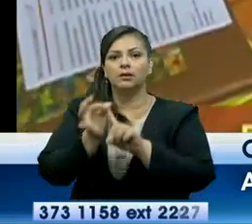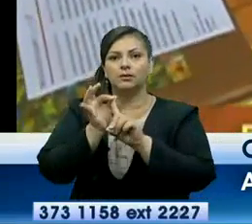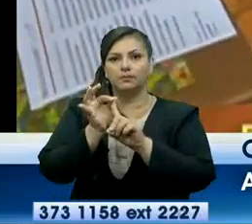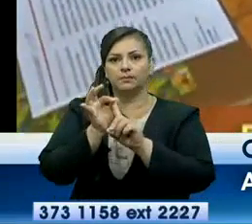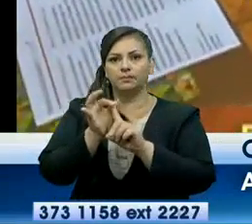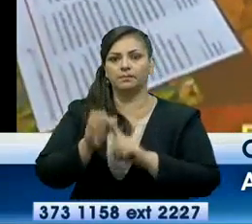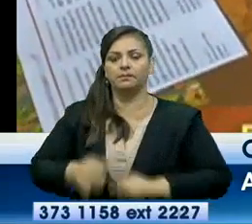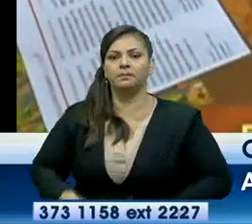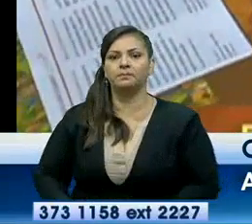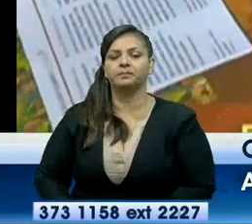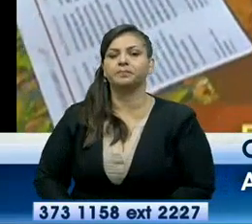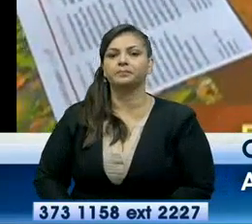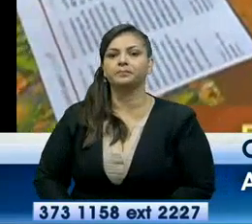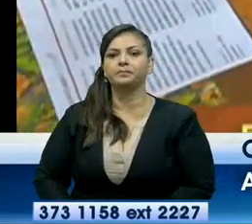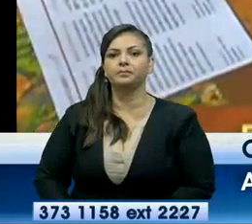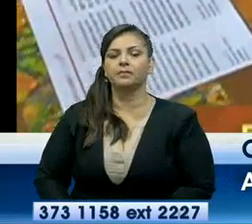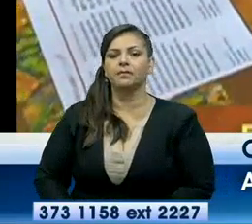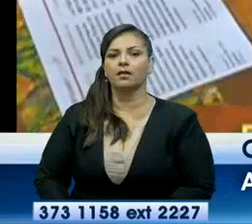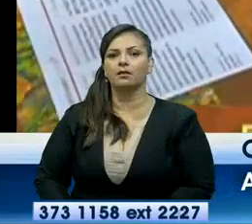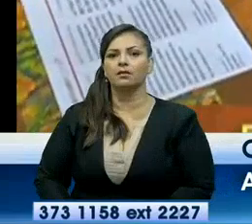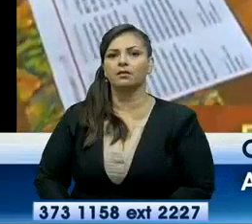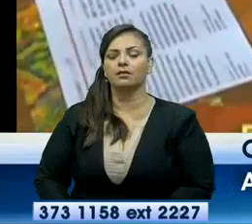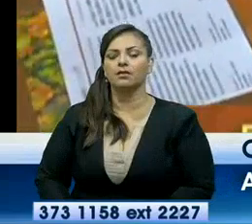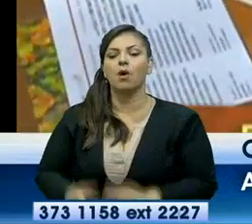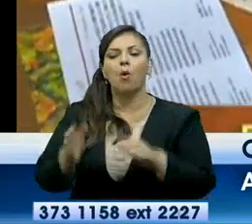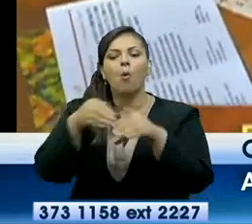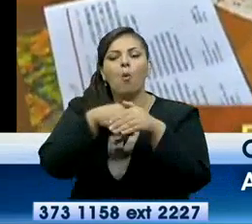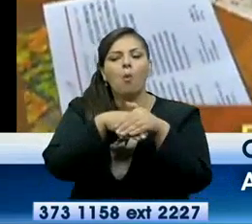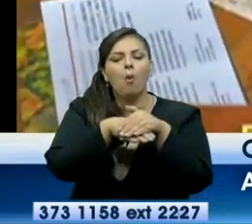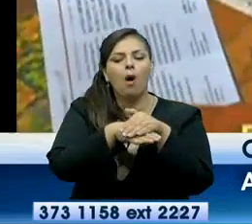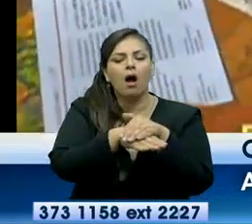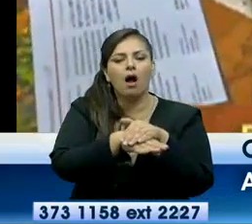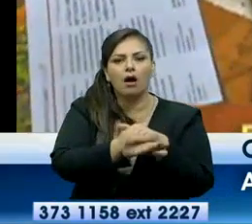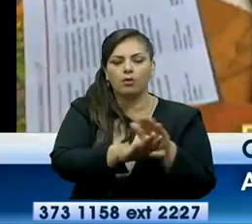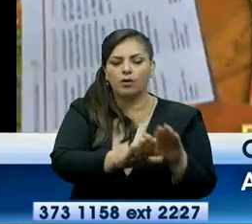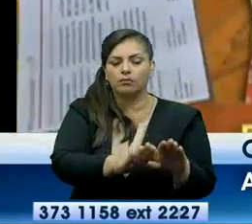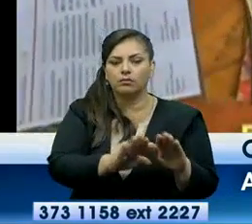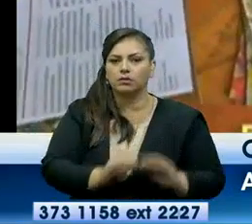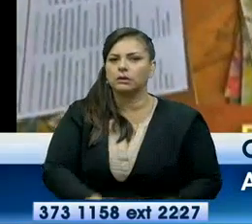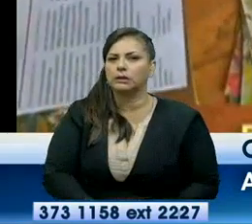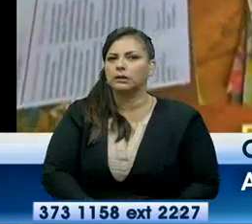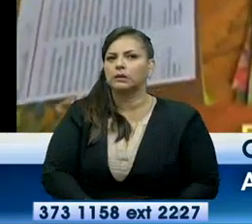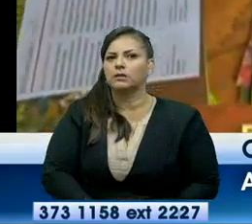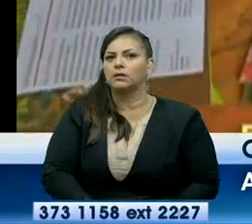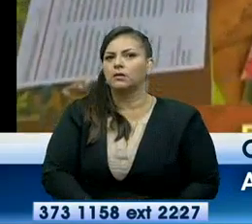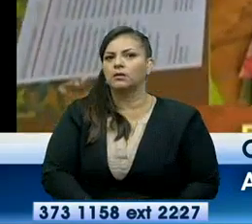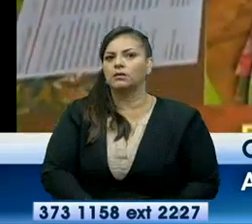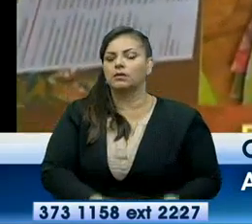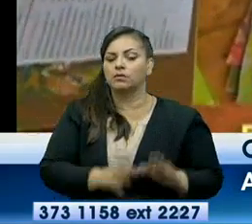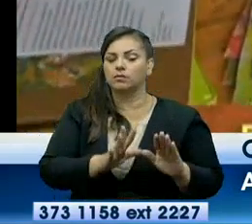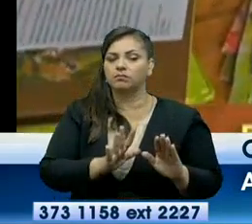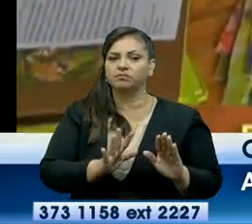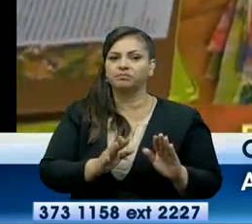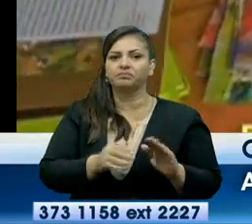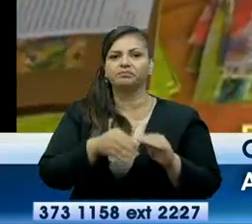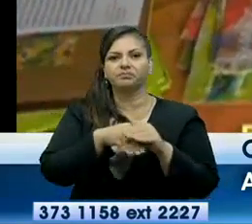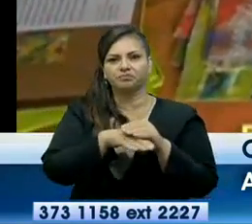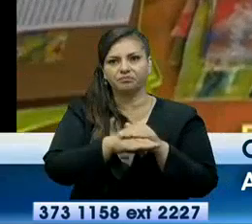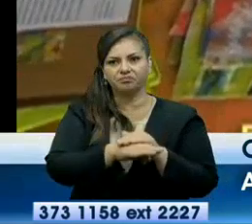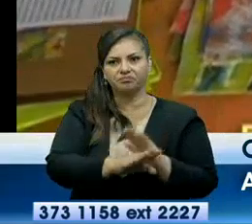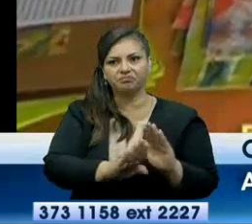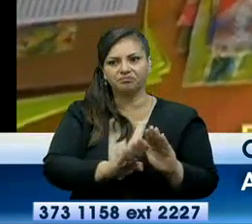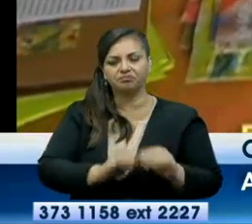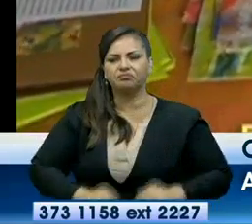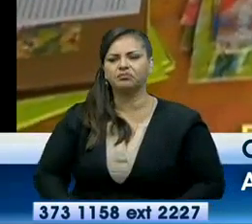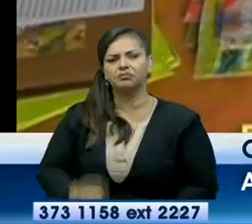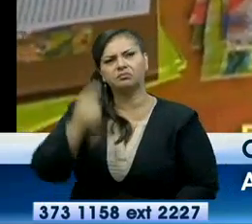veces unas reservas como en este caso porque ya tengo una idea más o menos estructurada de lo que yo quiero hacer del fondo al